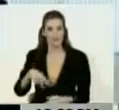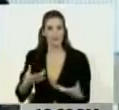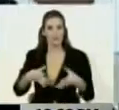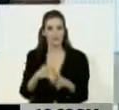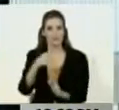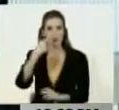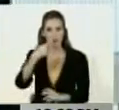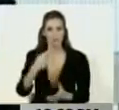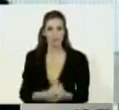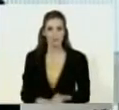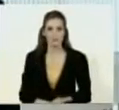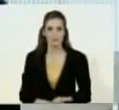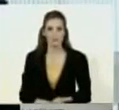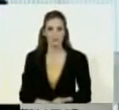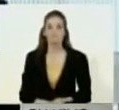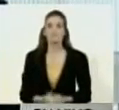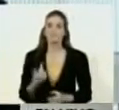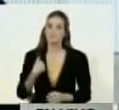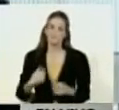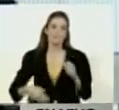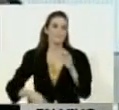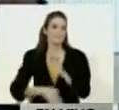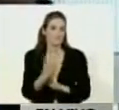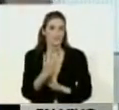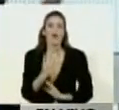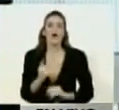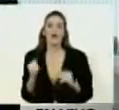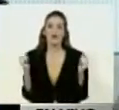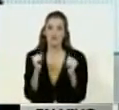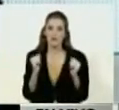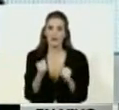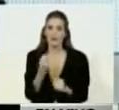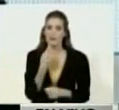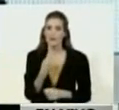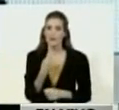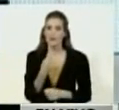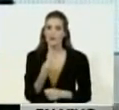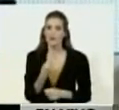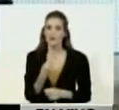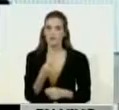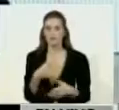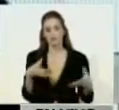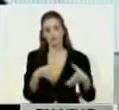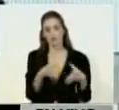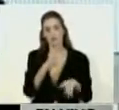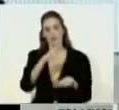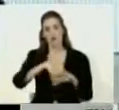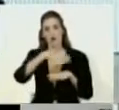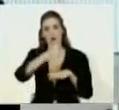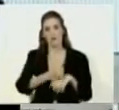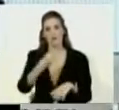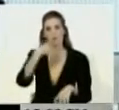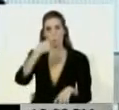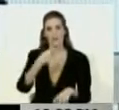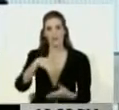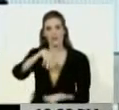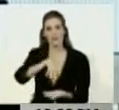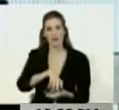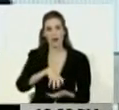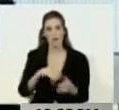eso. Yo voy a Mérida y le digo a los que eran mis jefes políticos allá en el